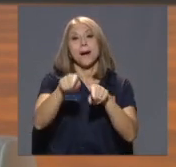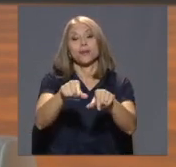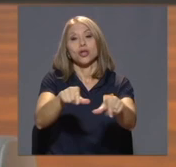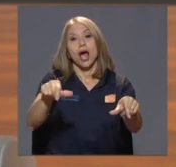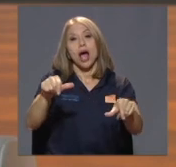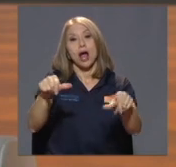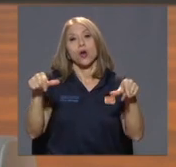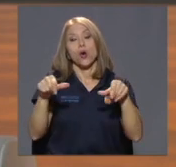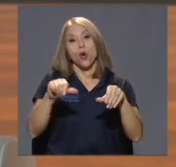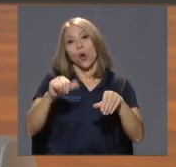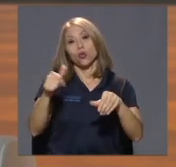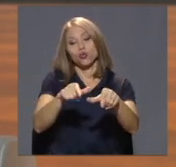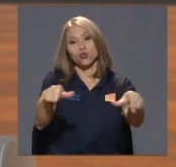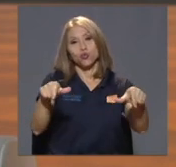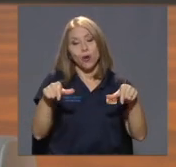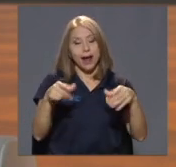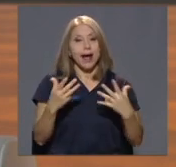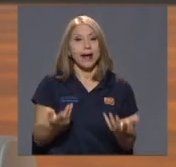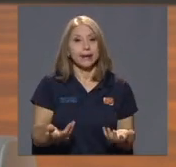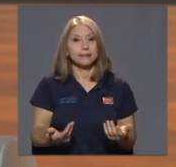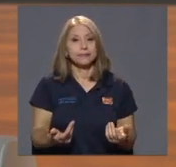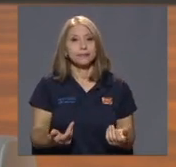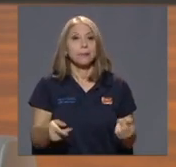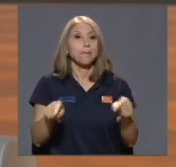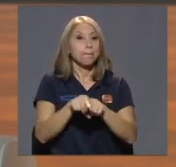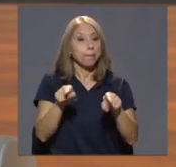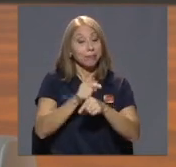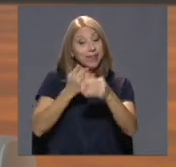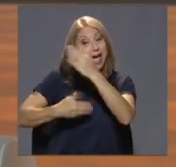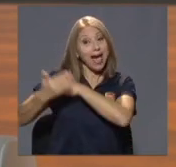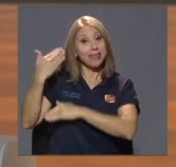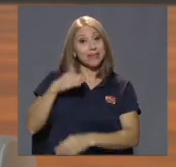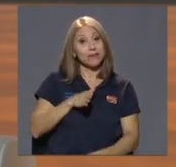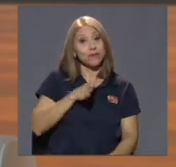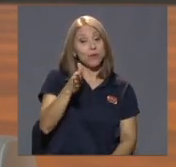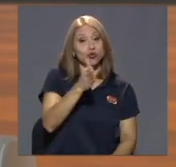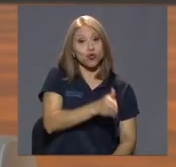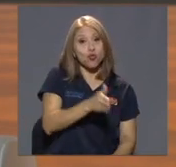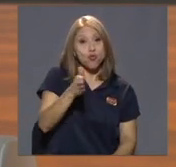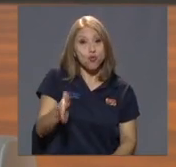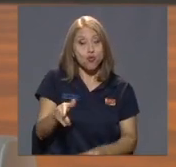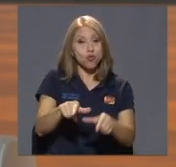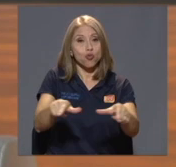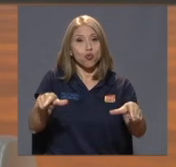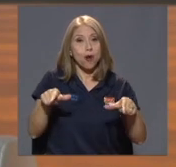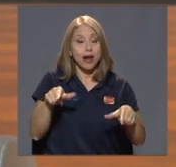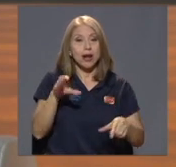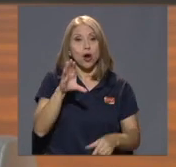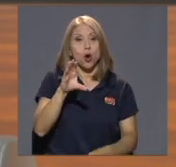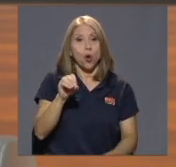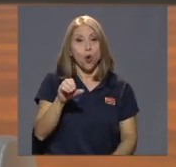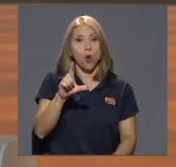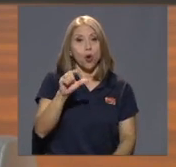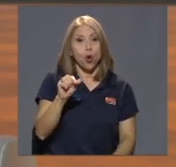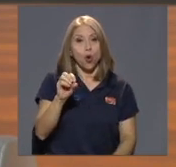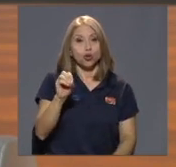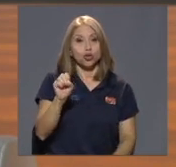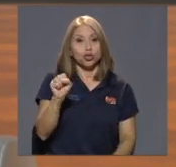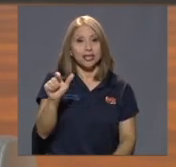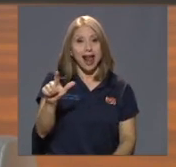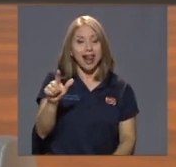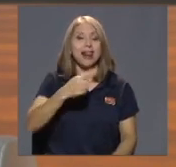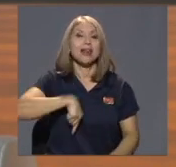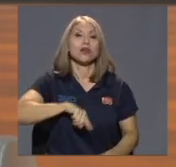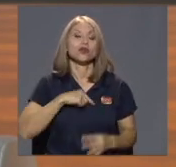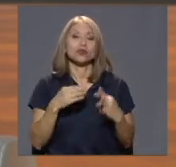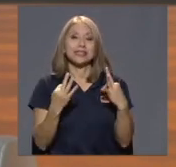locales también, estuvimos en la zona sur también, en Colosal, y hemos intentado